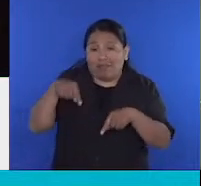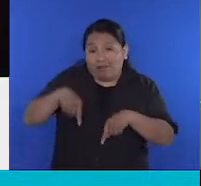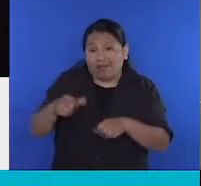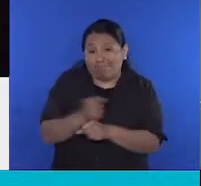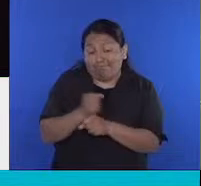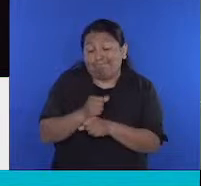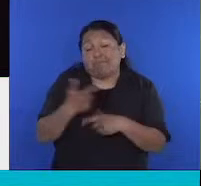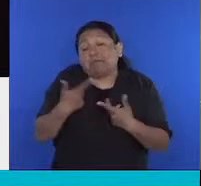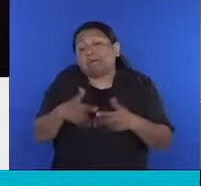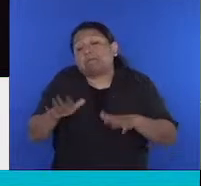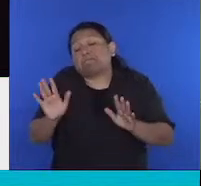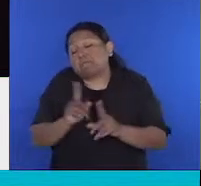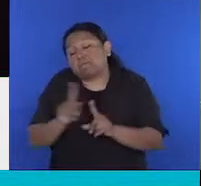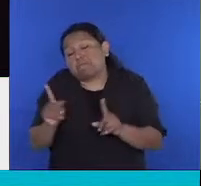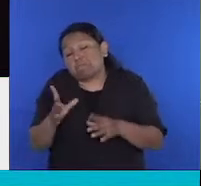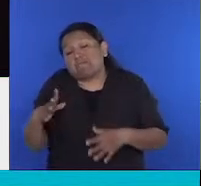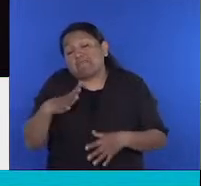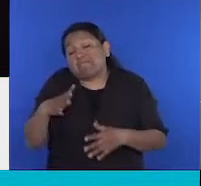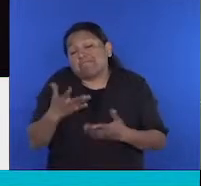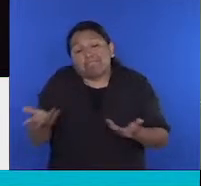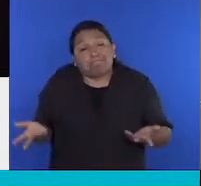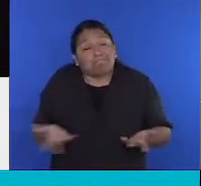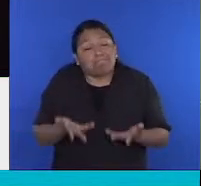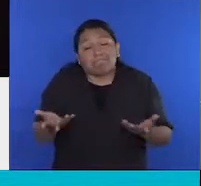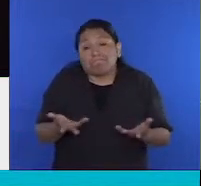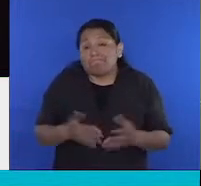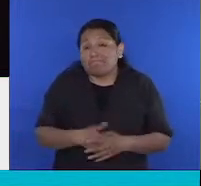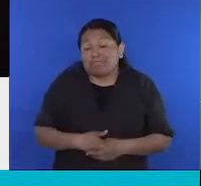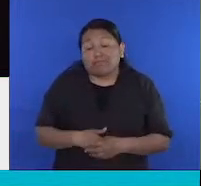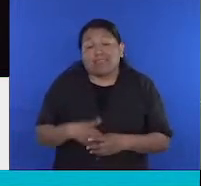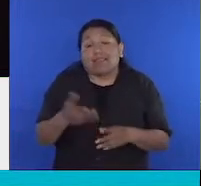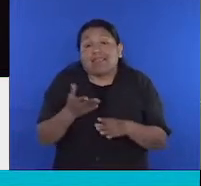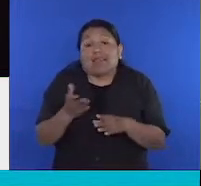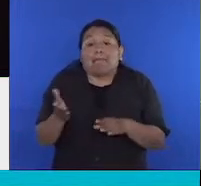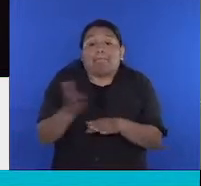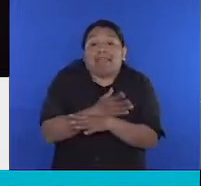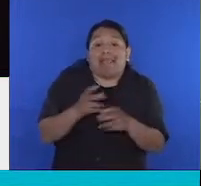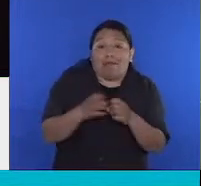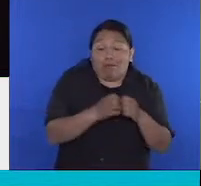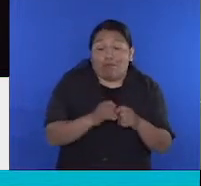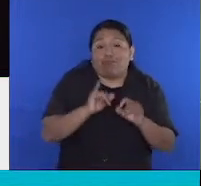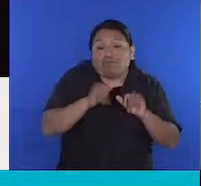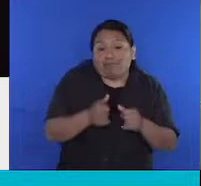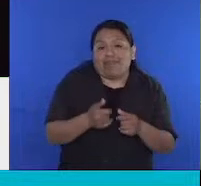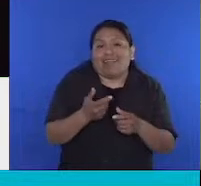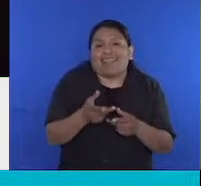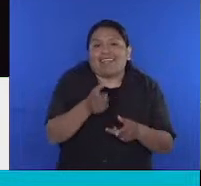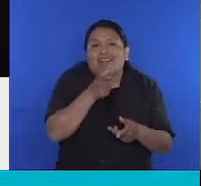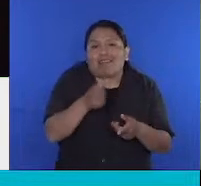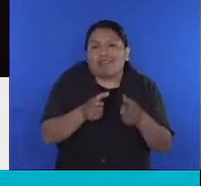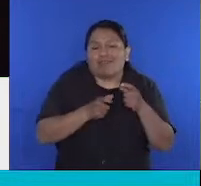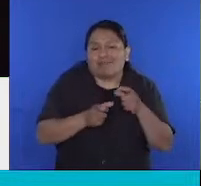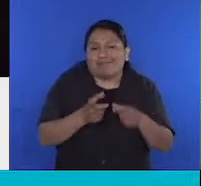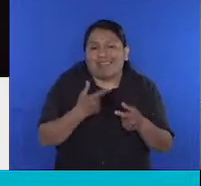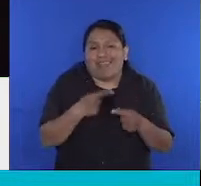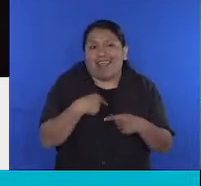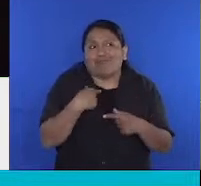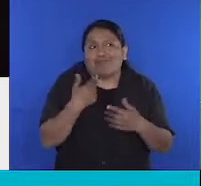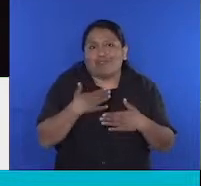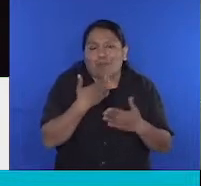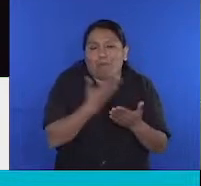falta llegar hasta labor parlamentaria para que nos den una respuesta a nuestras propuestas